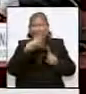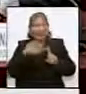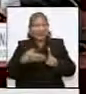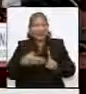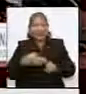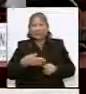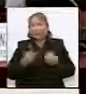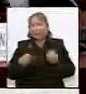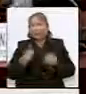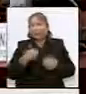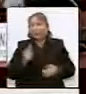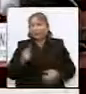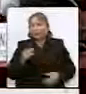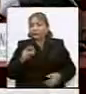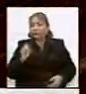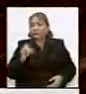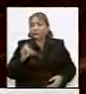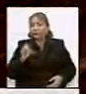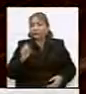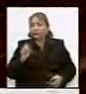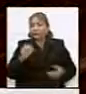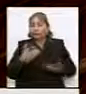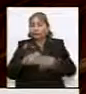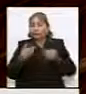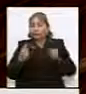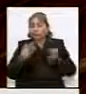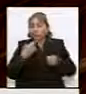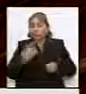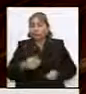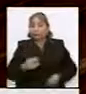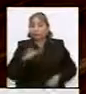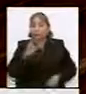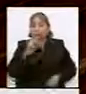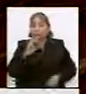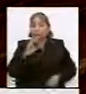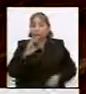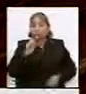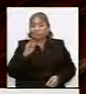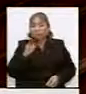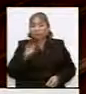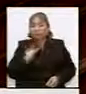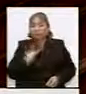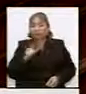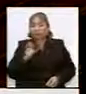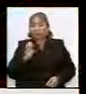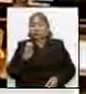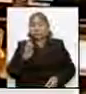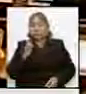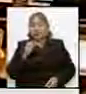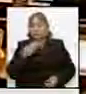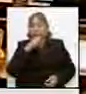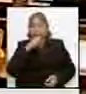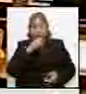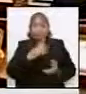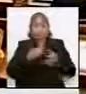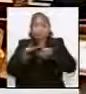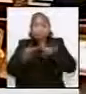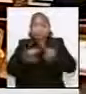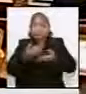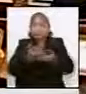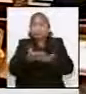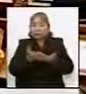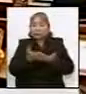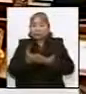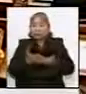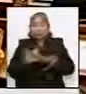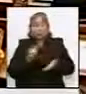Carlos González Ardiles. Inaugurando el evento, la congresista Luciana León, de la Mesa de Mujeres Parlamentarias, explicó a los asistentes que